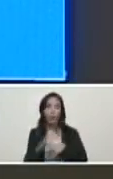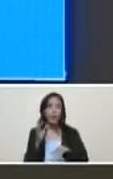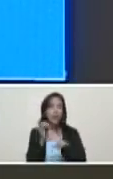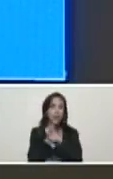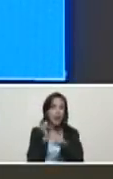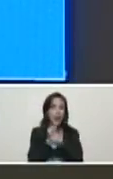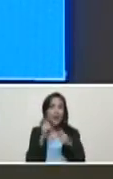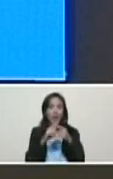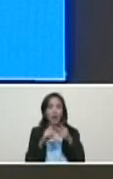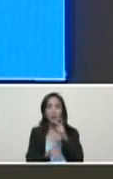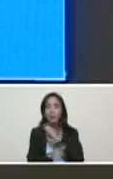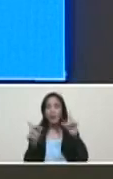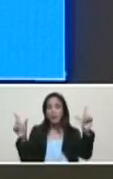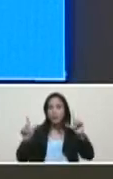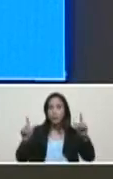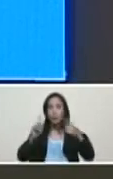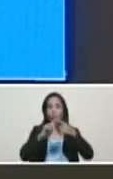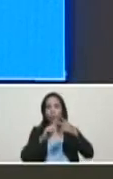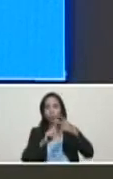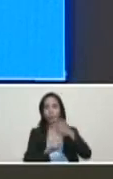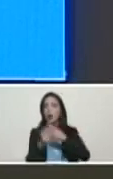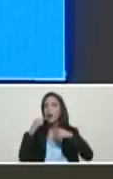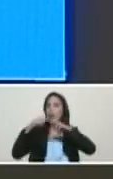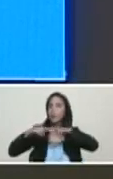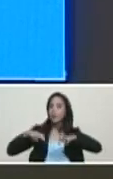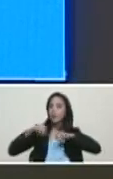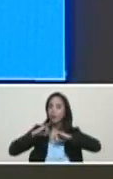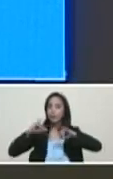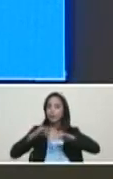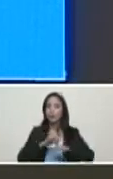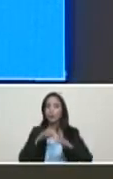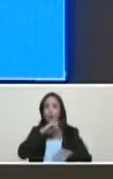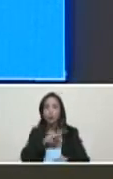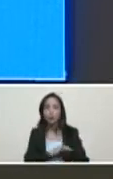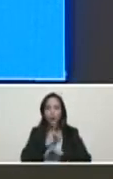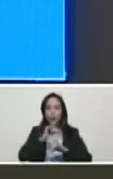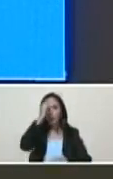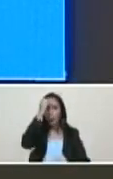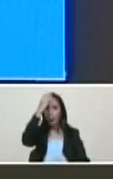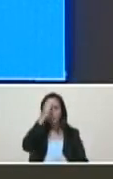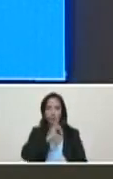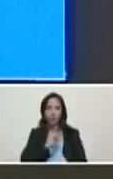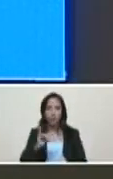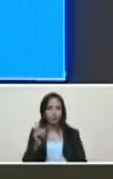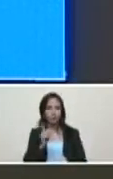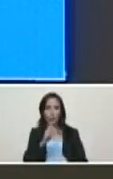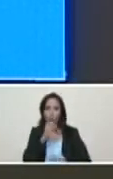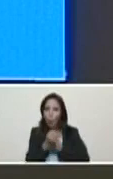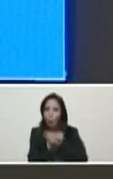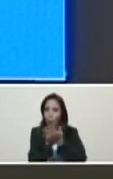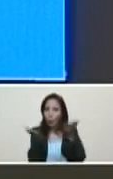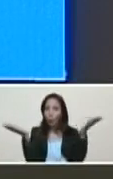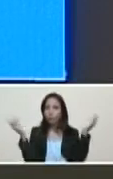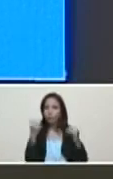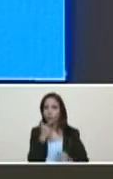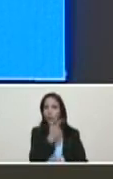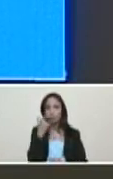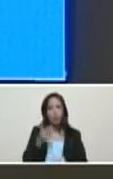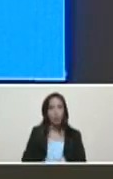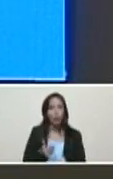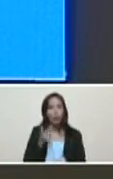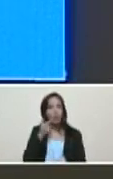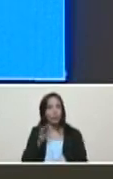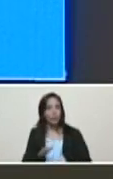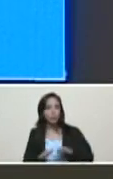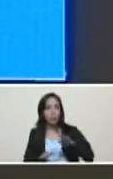No vale simplemente investigar, conocer la historia. Es necesario hacerlo. Es el primer paso, pero es necesario